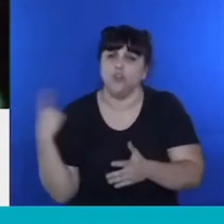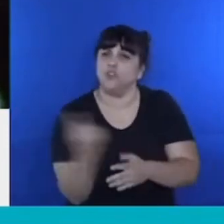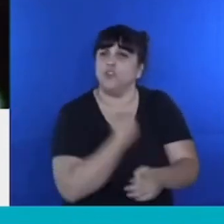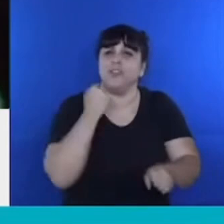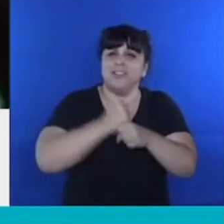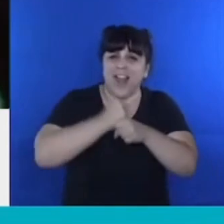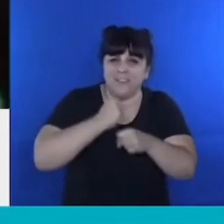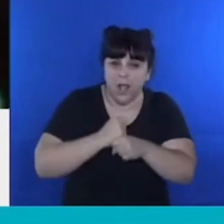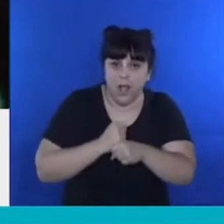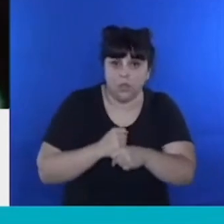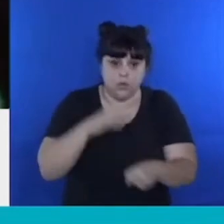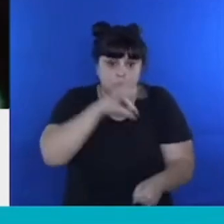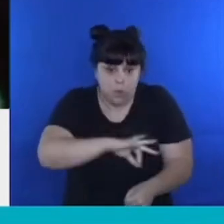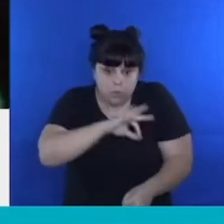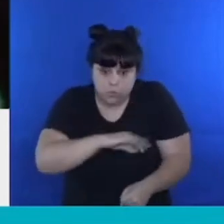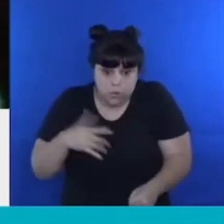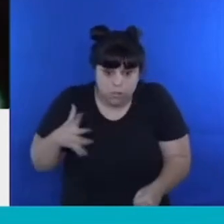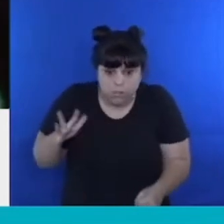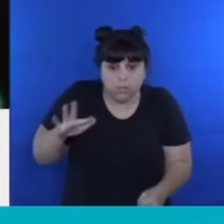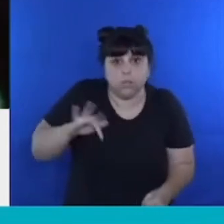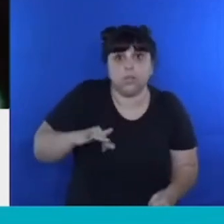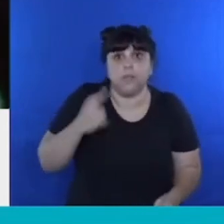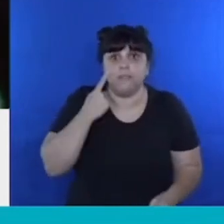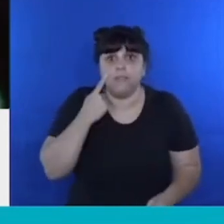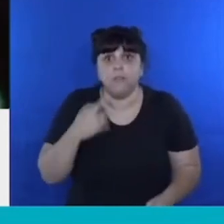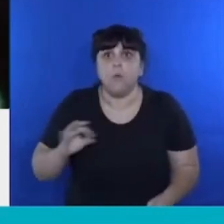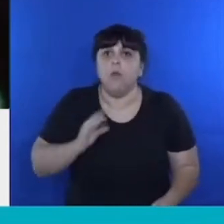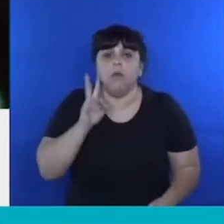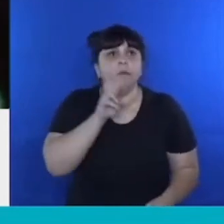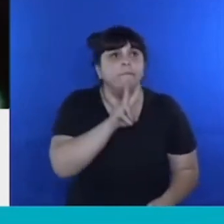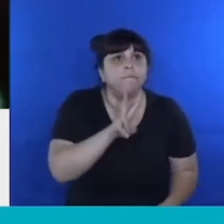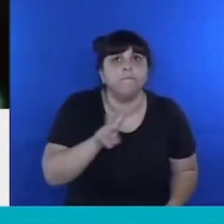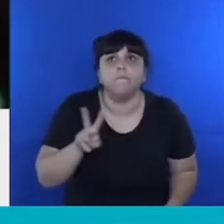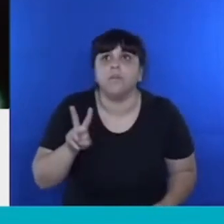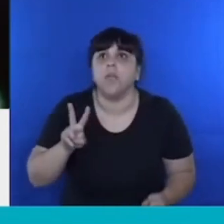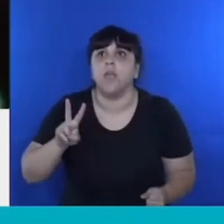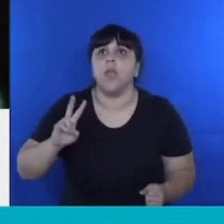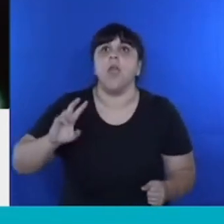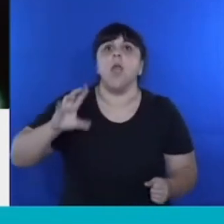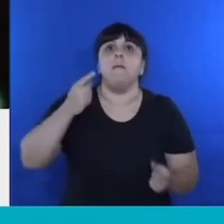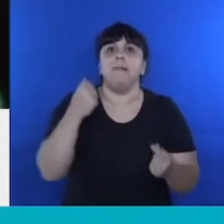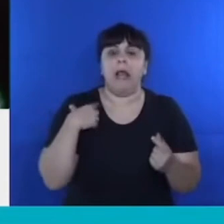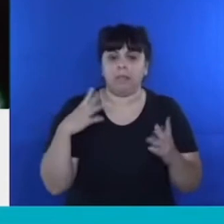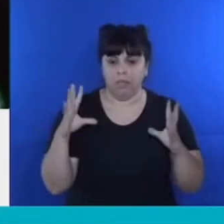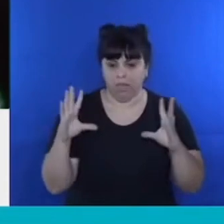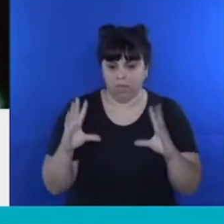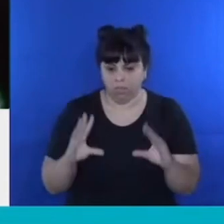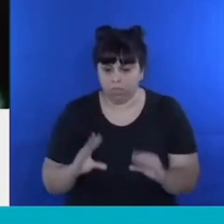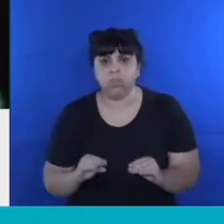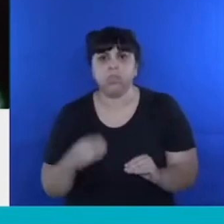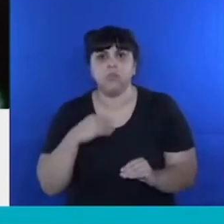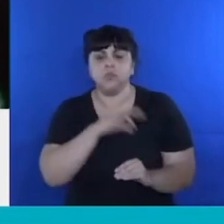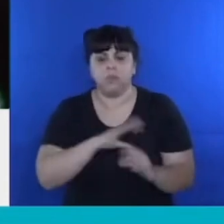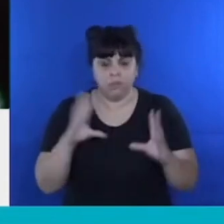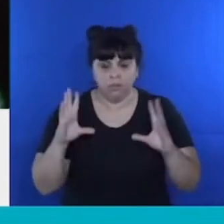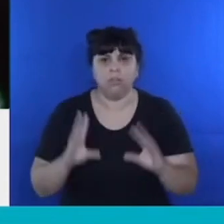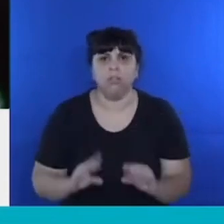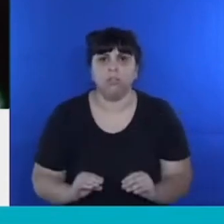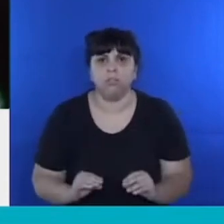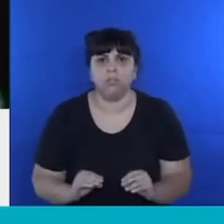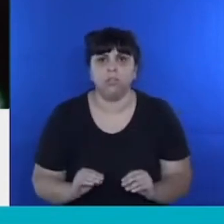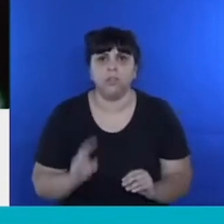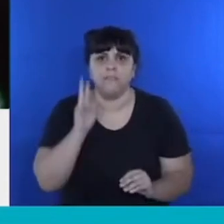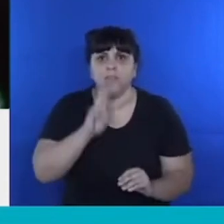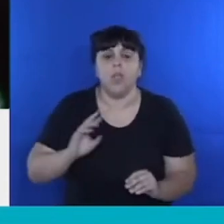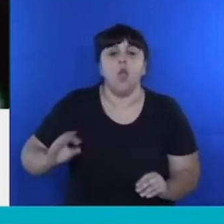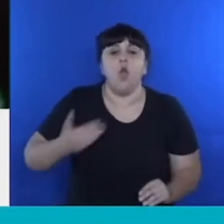quienes vivimos de nuestro salario, vemos cómo año a año se deteriora el poder adquisitivo de nuestro salario. Todos